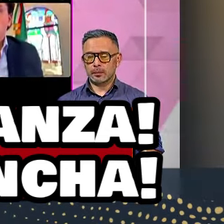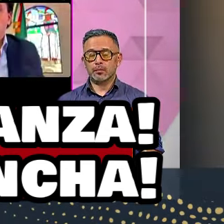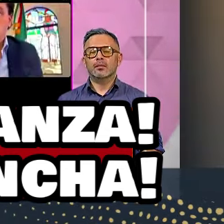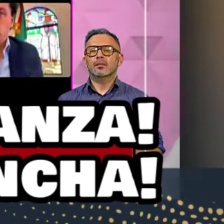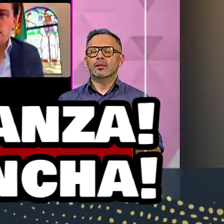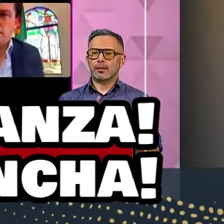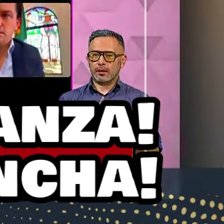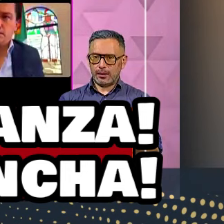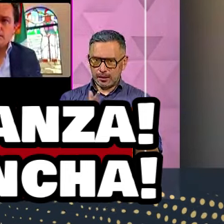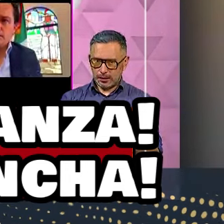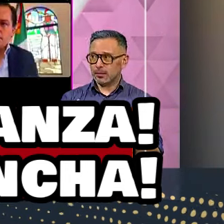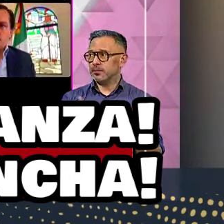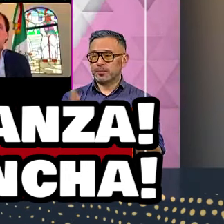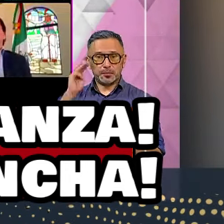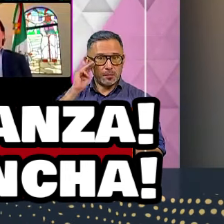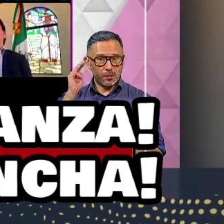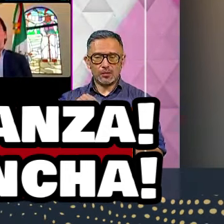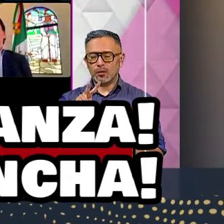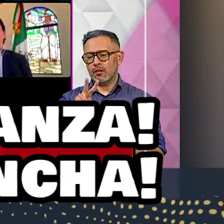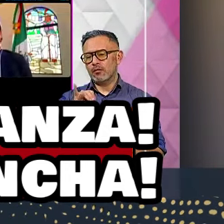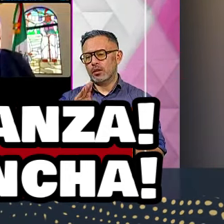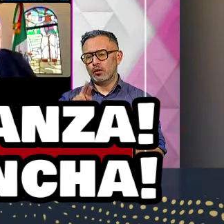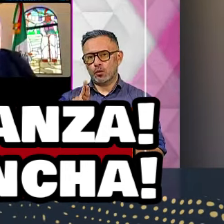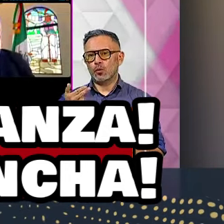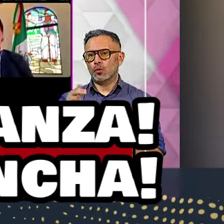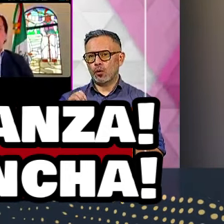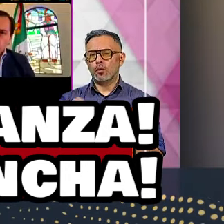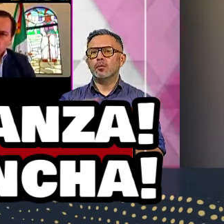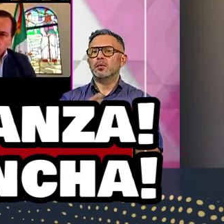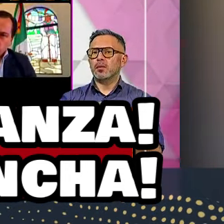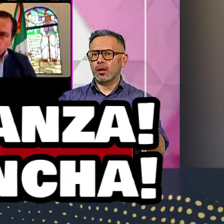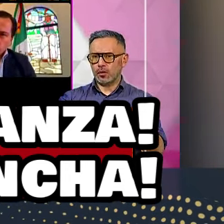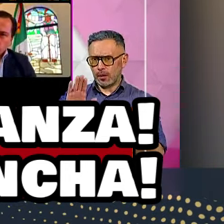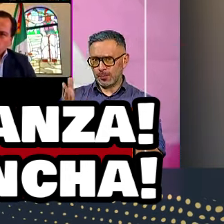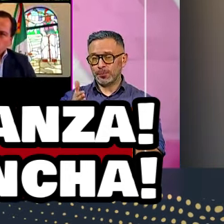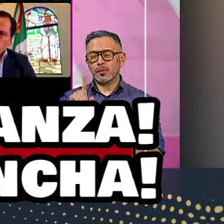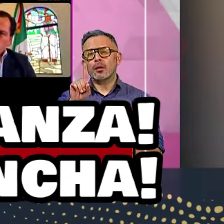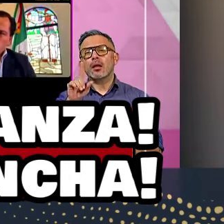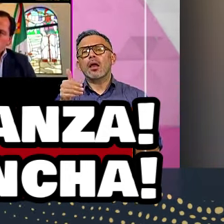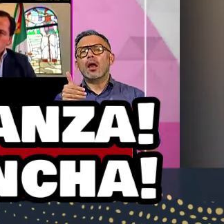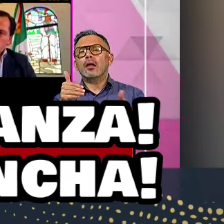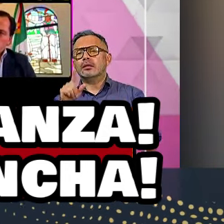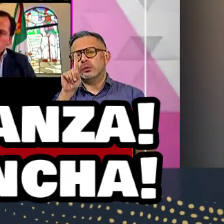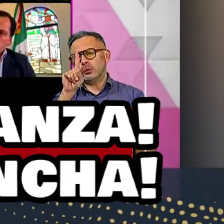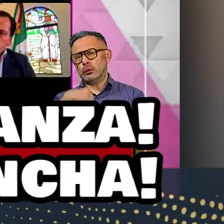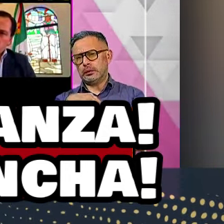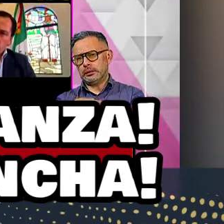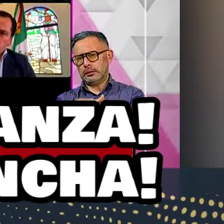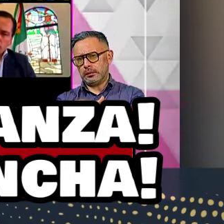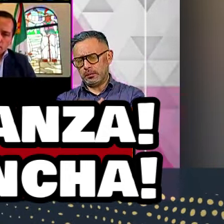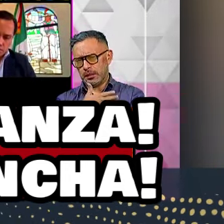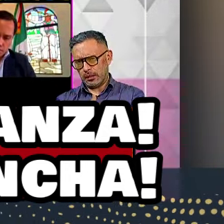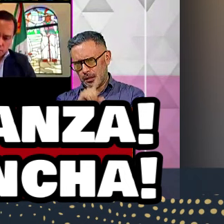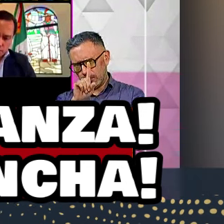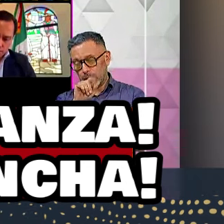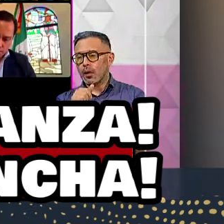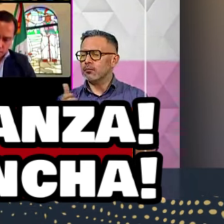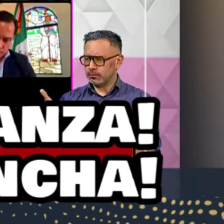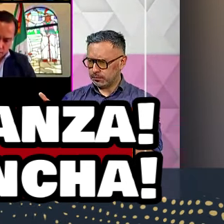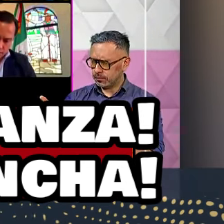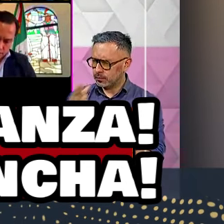gracias maestro Vito són en primera antes este una moción consejera presidente dígame